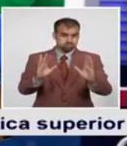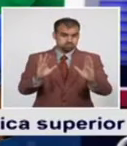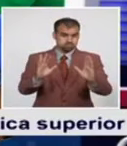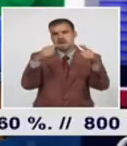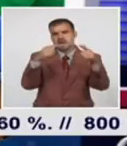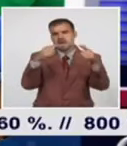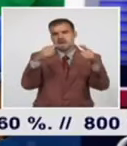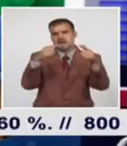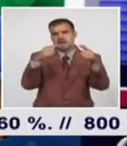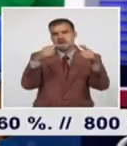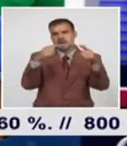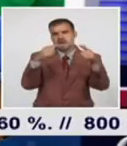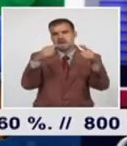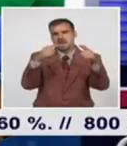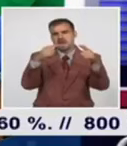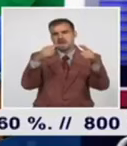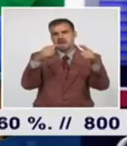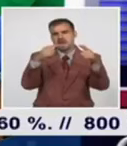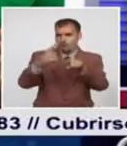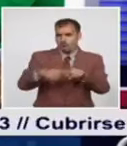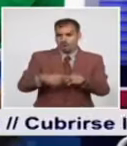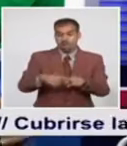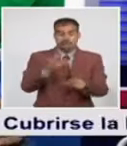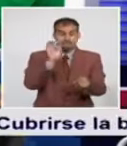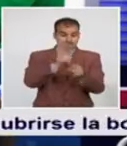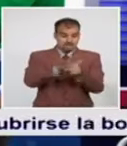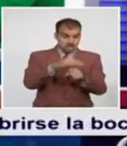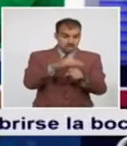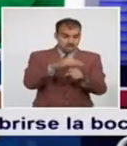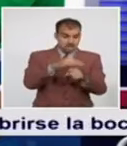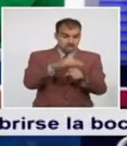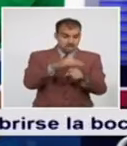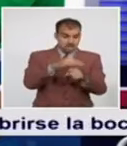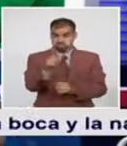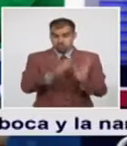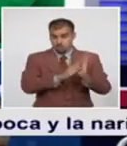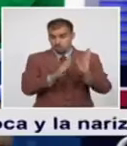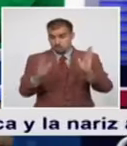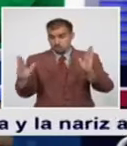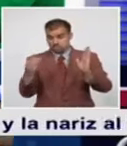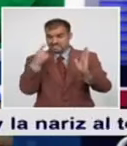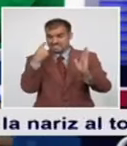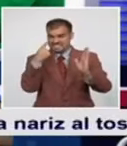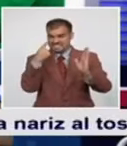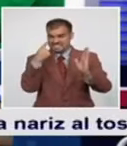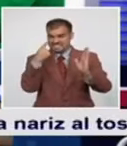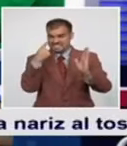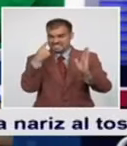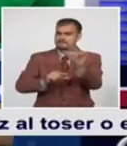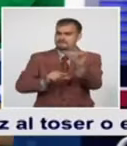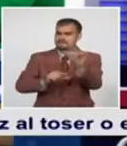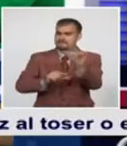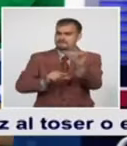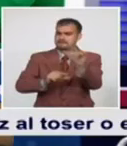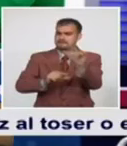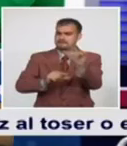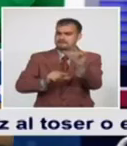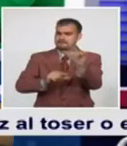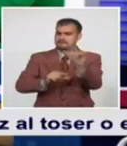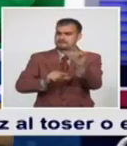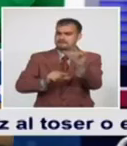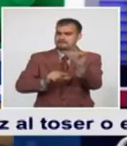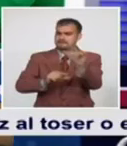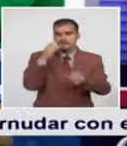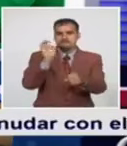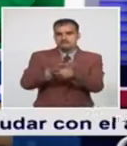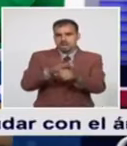sentido de la gravedad del cuadro, de la contagiosidad, y en el caso de los pacientes graves, del cambio en